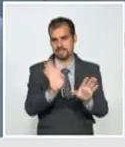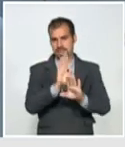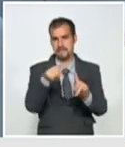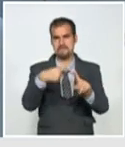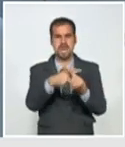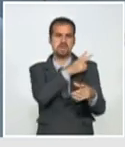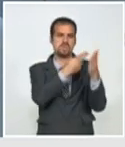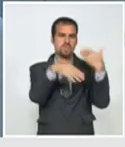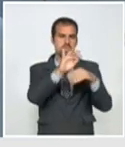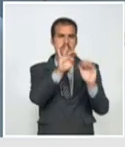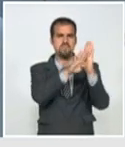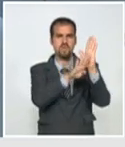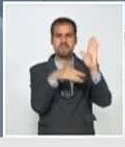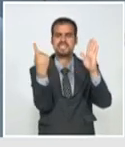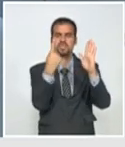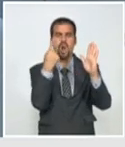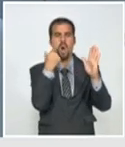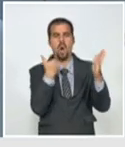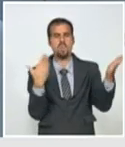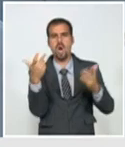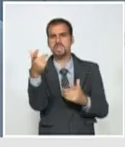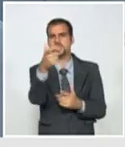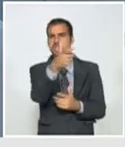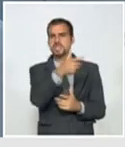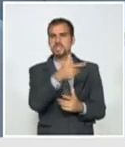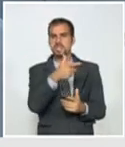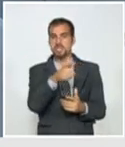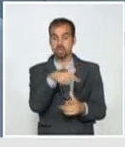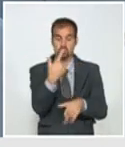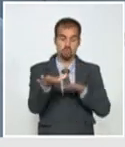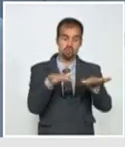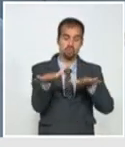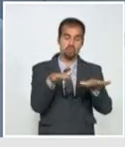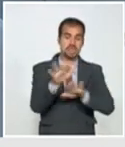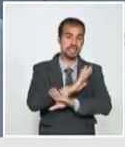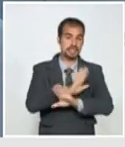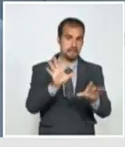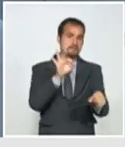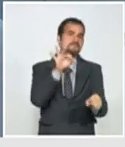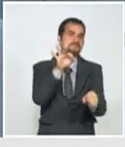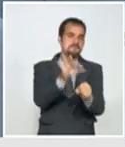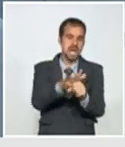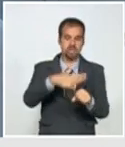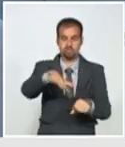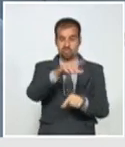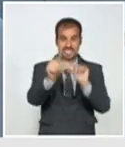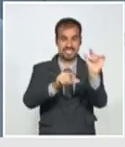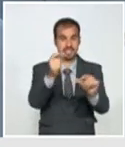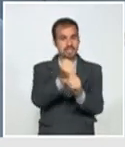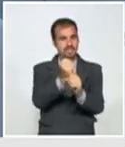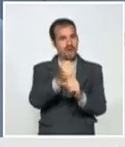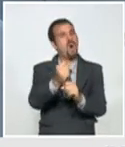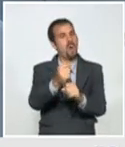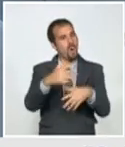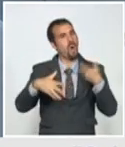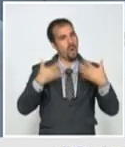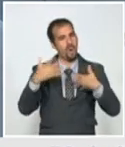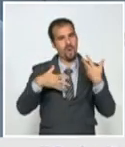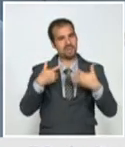Inmunización, y luego de tener todas estas condiciones creadas, hemos empezado, nuestros trabajadores están muy felices porque Biosen